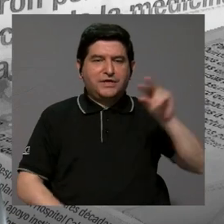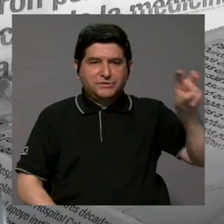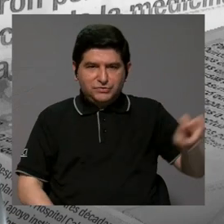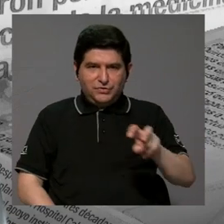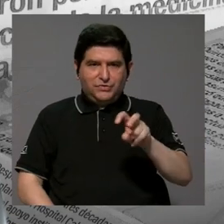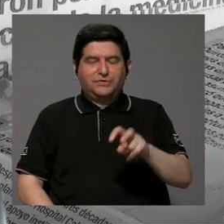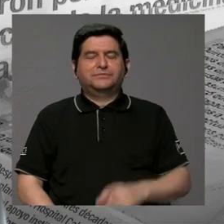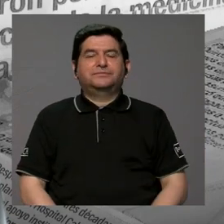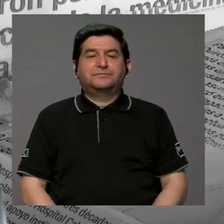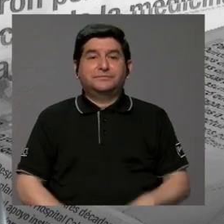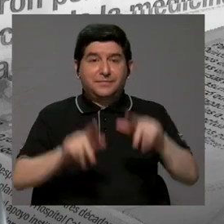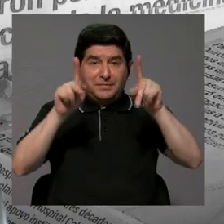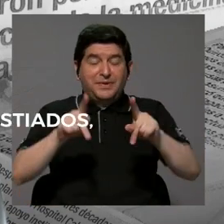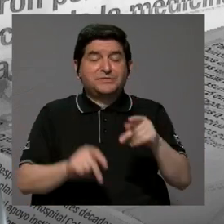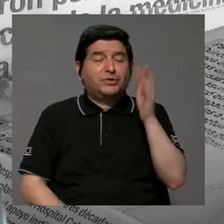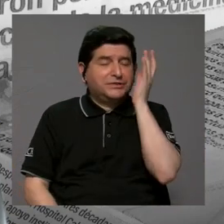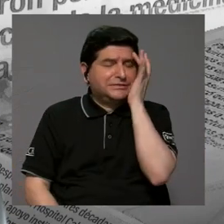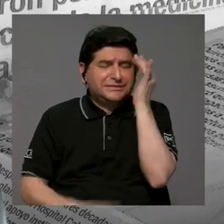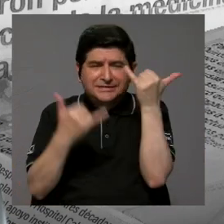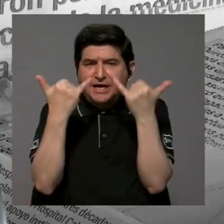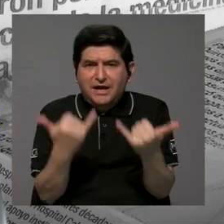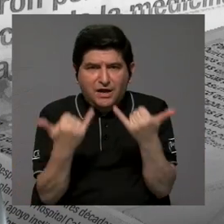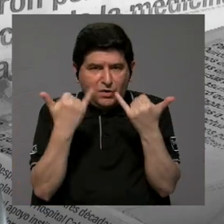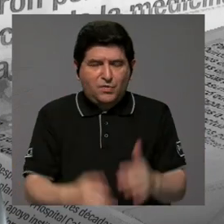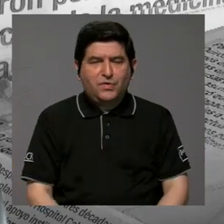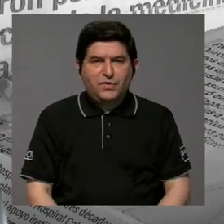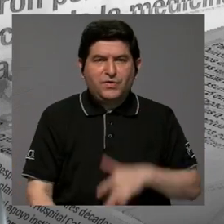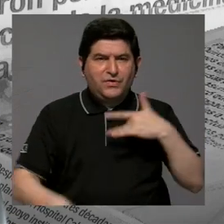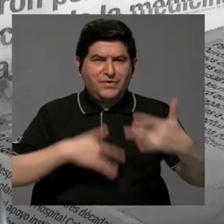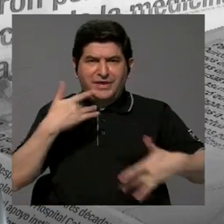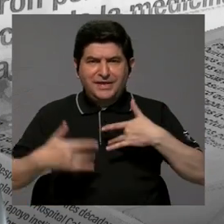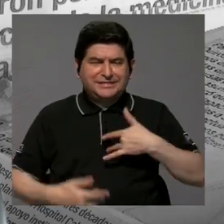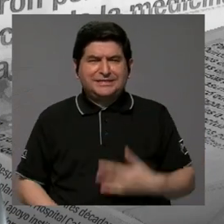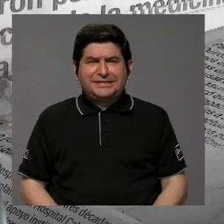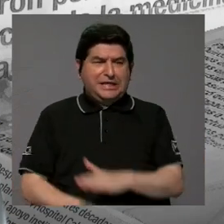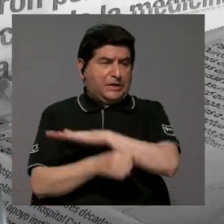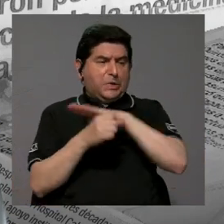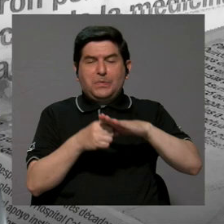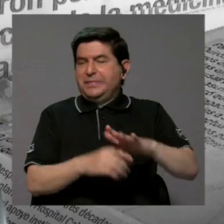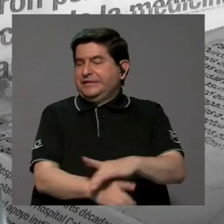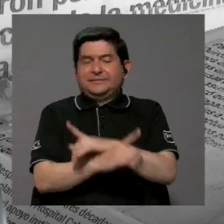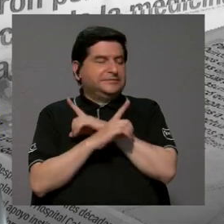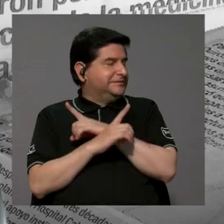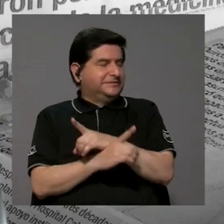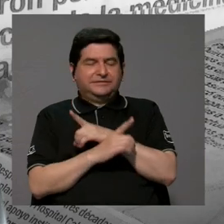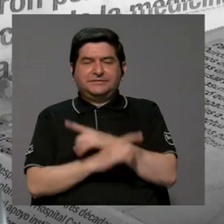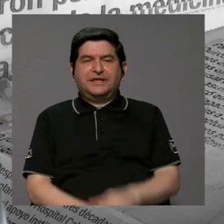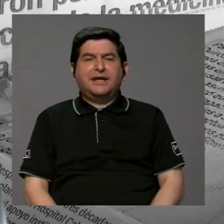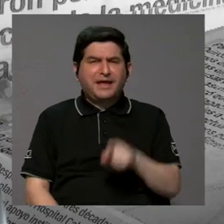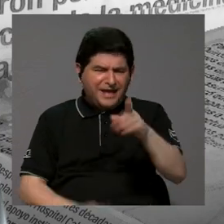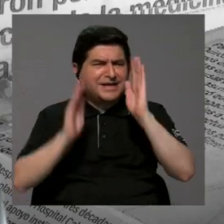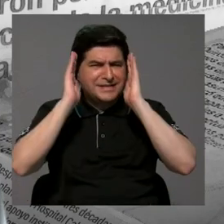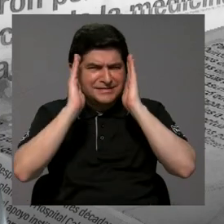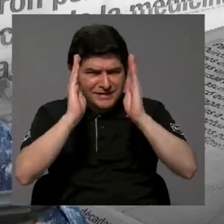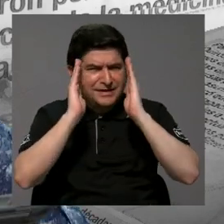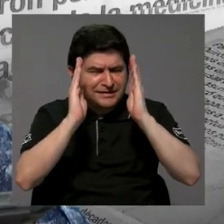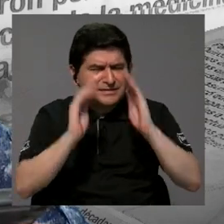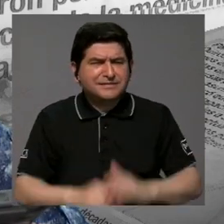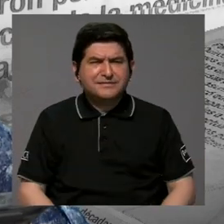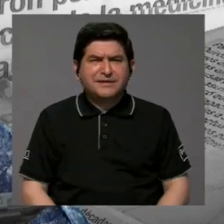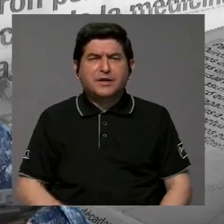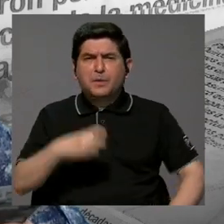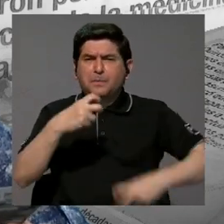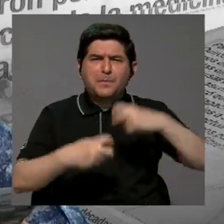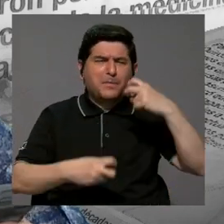nos sentimos muy angustiados, nos sentimos en una completa indefensión. A eso quiero entrarle. ¿Cuál es